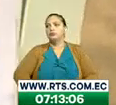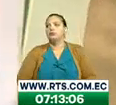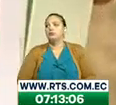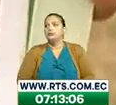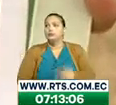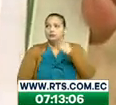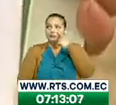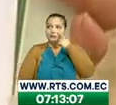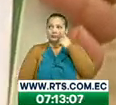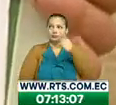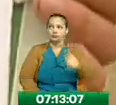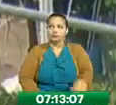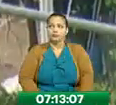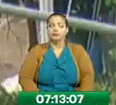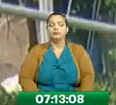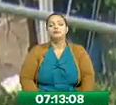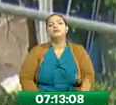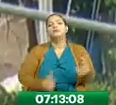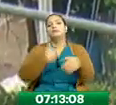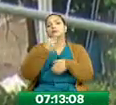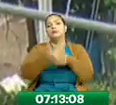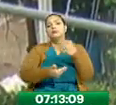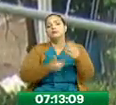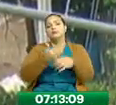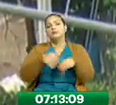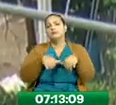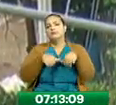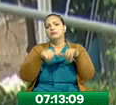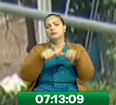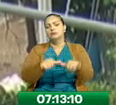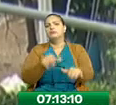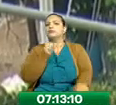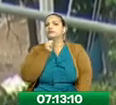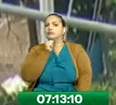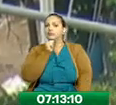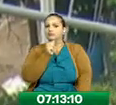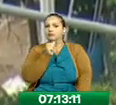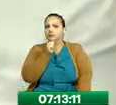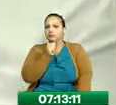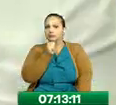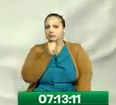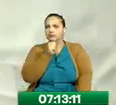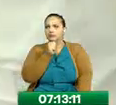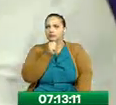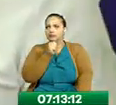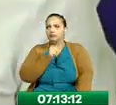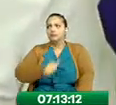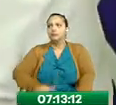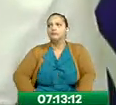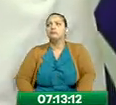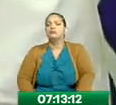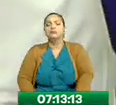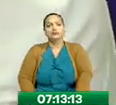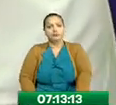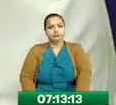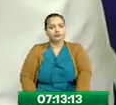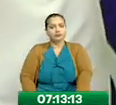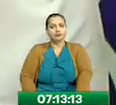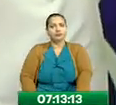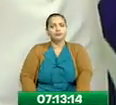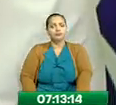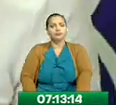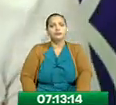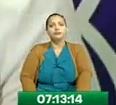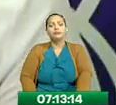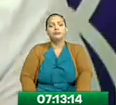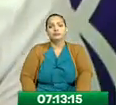permitiera continuar el proceso en favor de sus habitantes. Y terminó con la novedad de que ellos no devolvieron